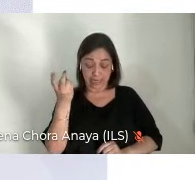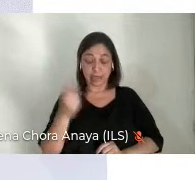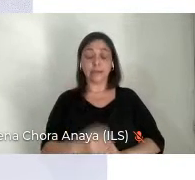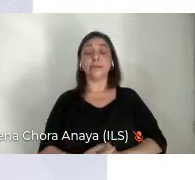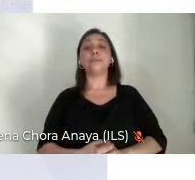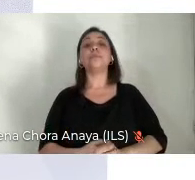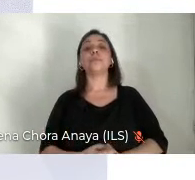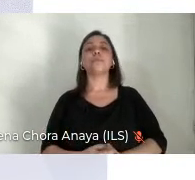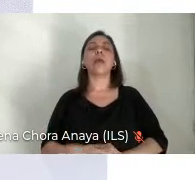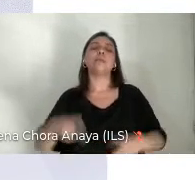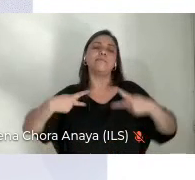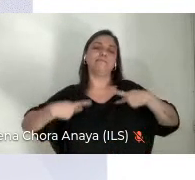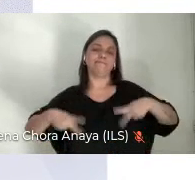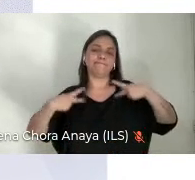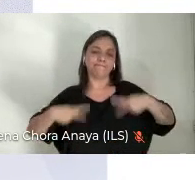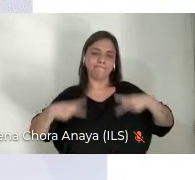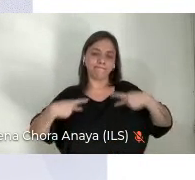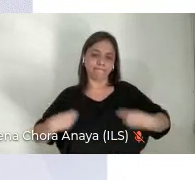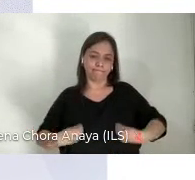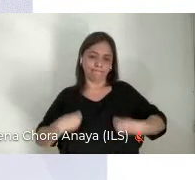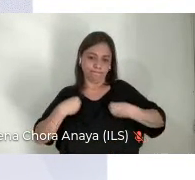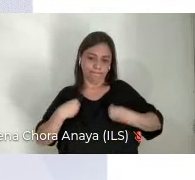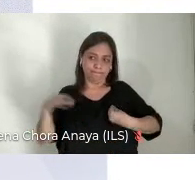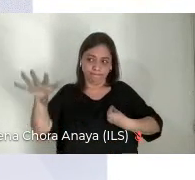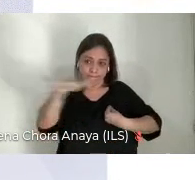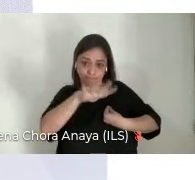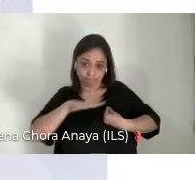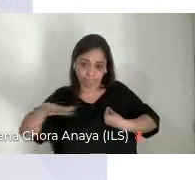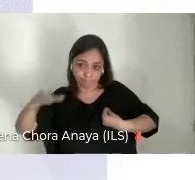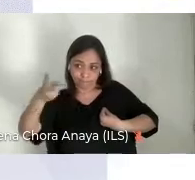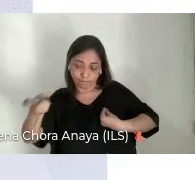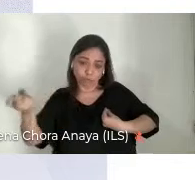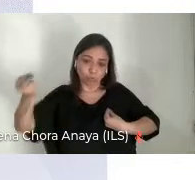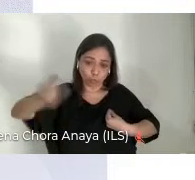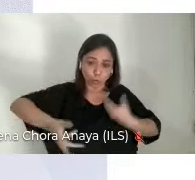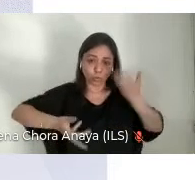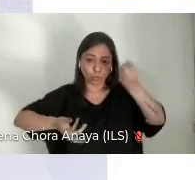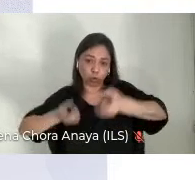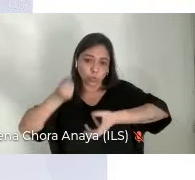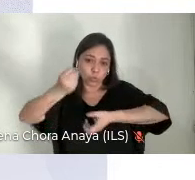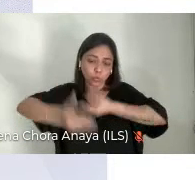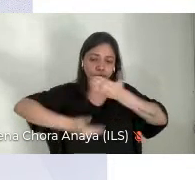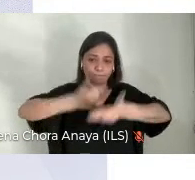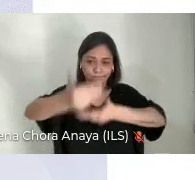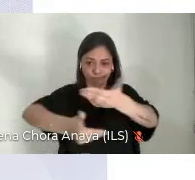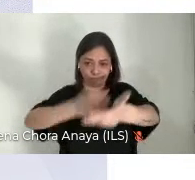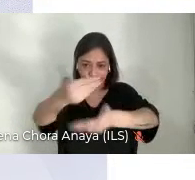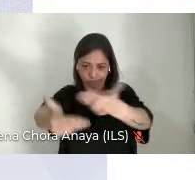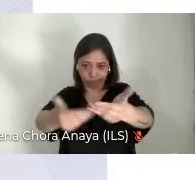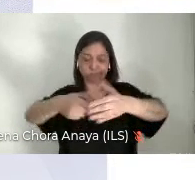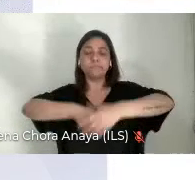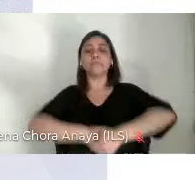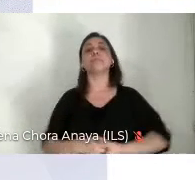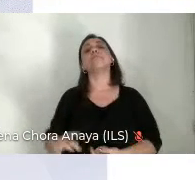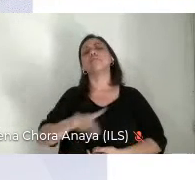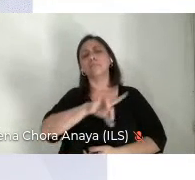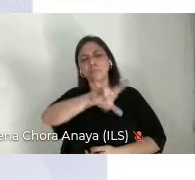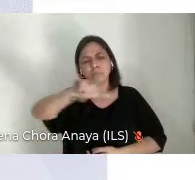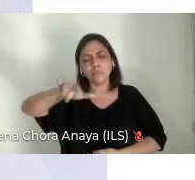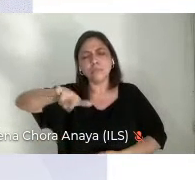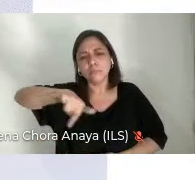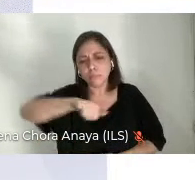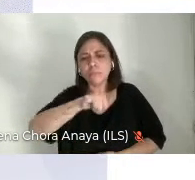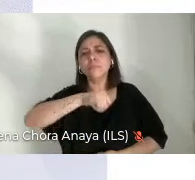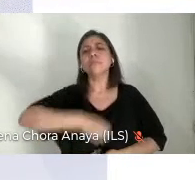sus habitantes habían alimentado en el tiempo. Y luego, digamos, en esos consejos rectores